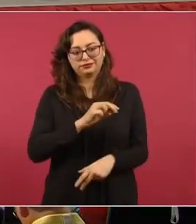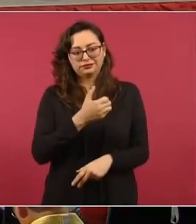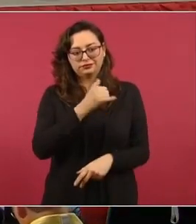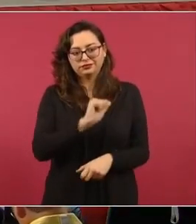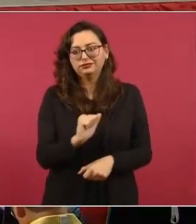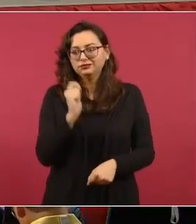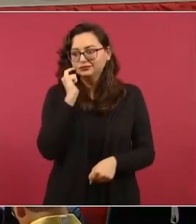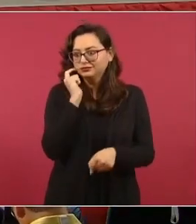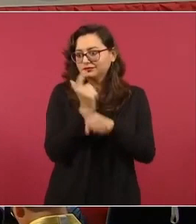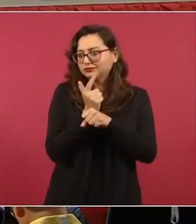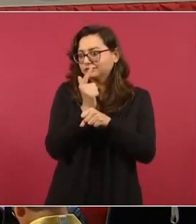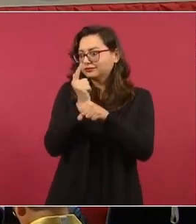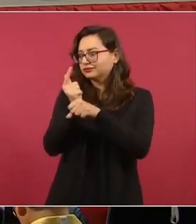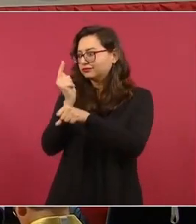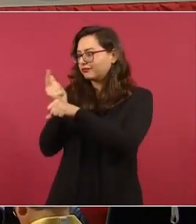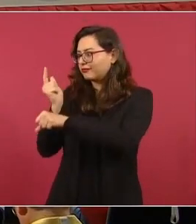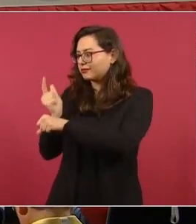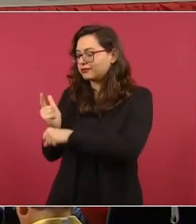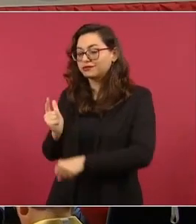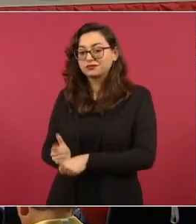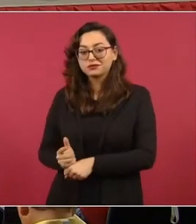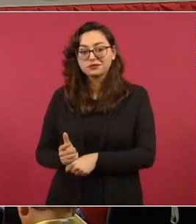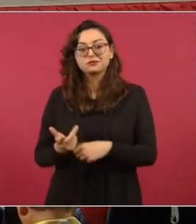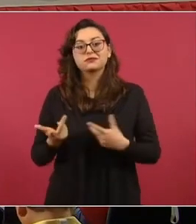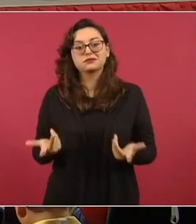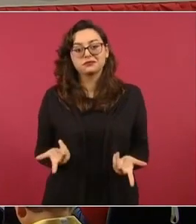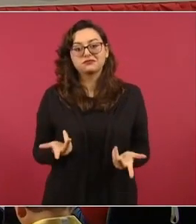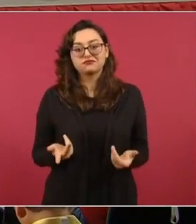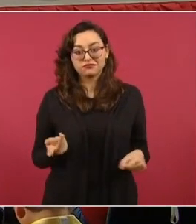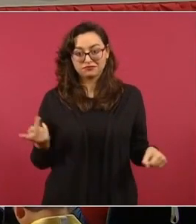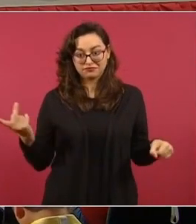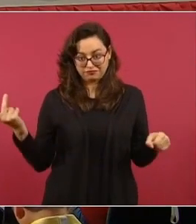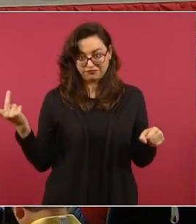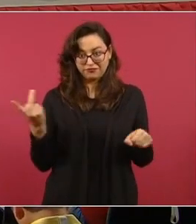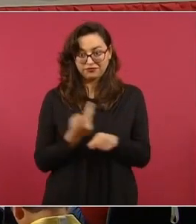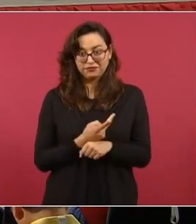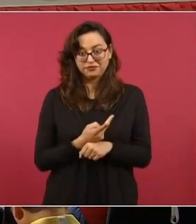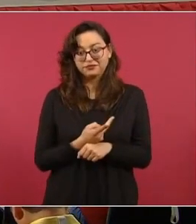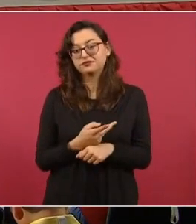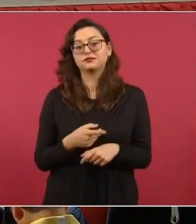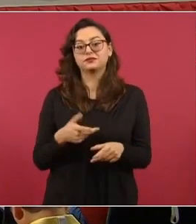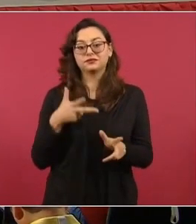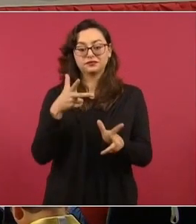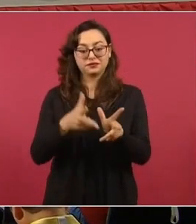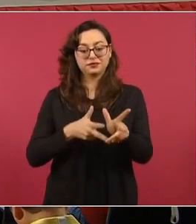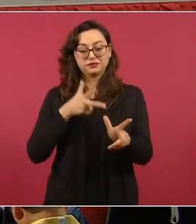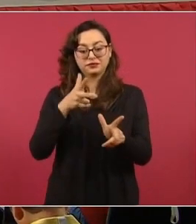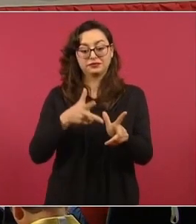cuando liberamos todo este tramo,